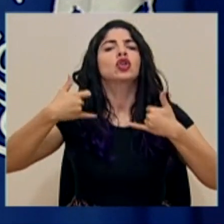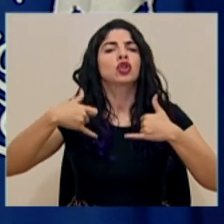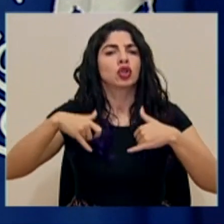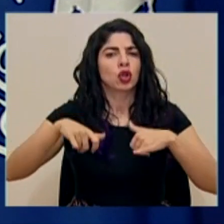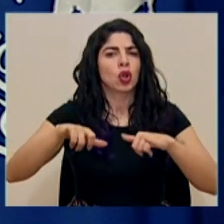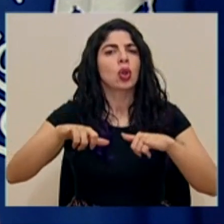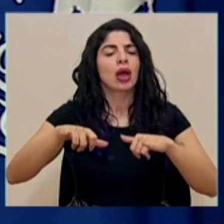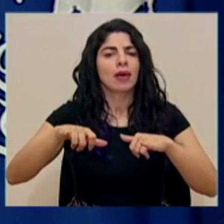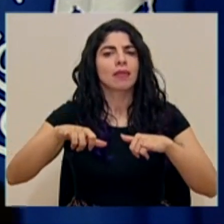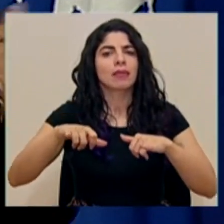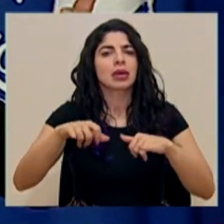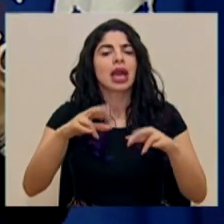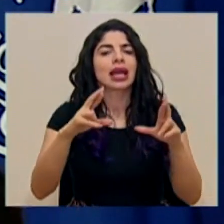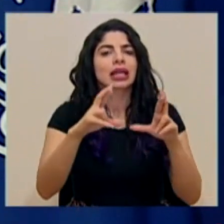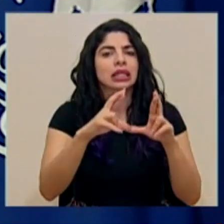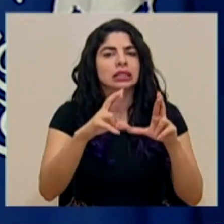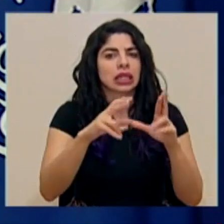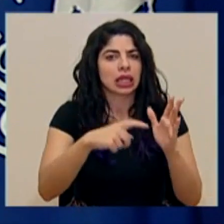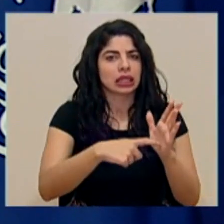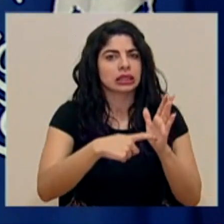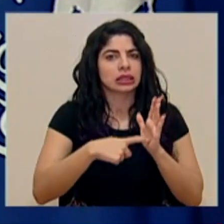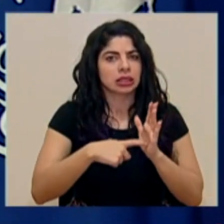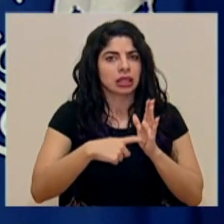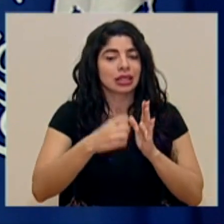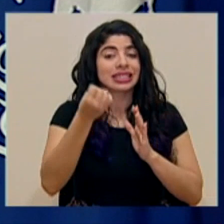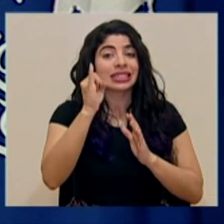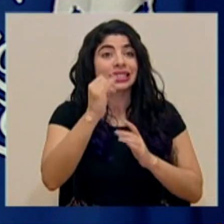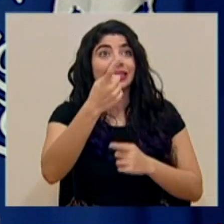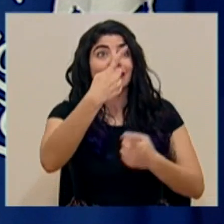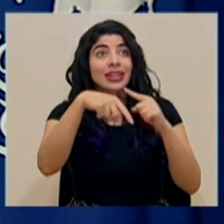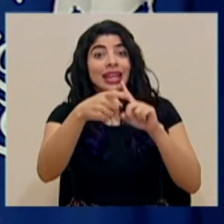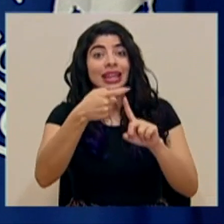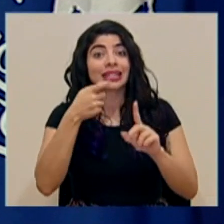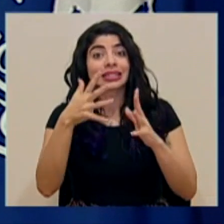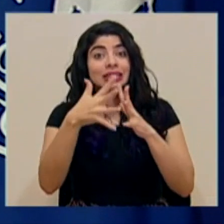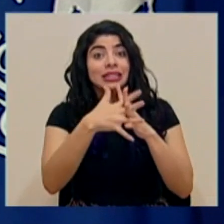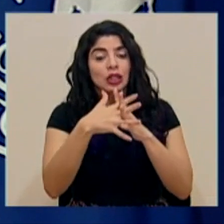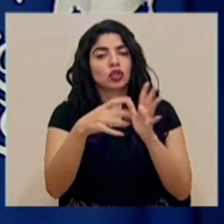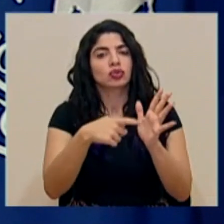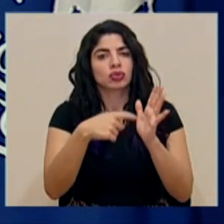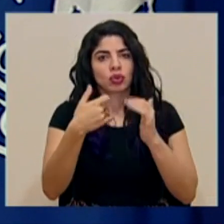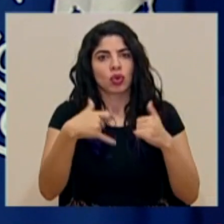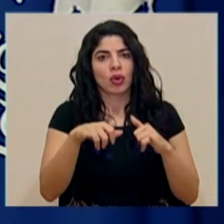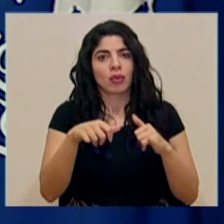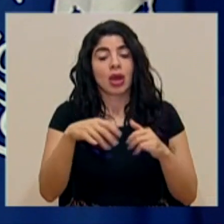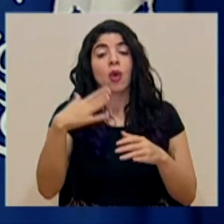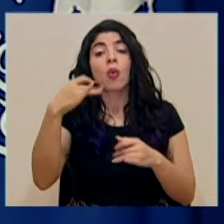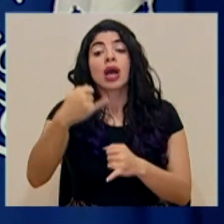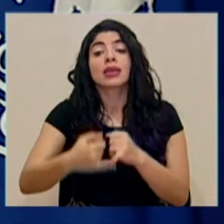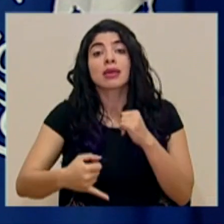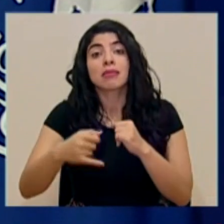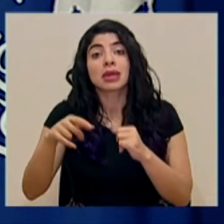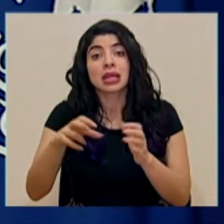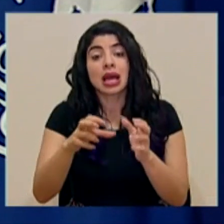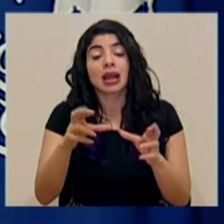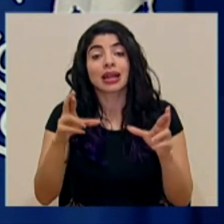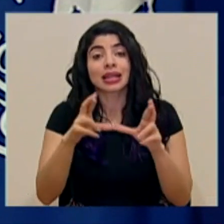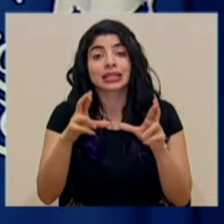de comprobación de residencia para los viajeros que vengan de los Estados Unidos. Eso deja de estar vigente a partir del 1 de